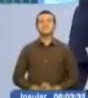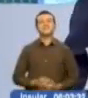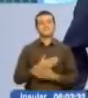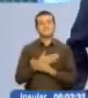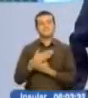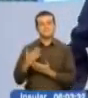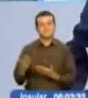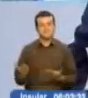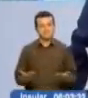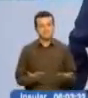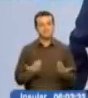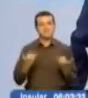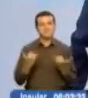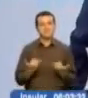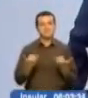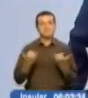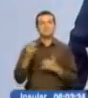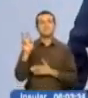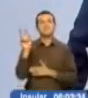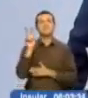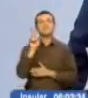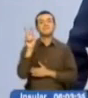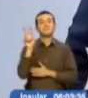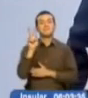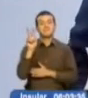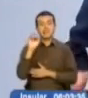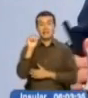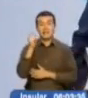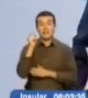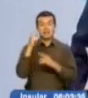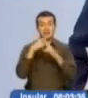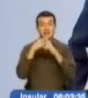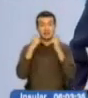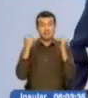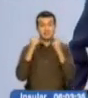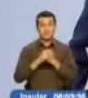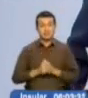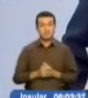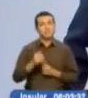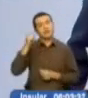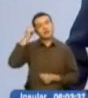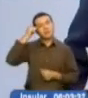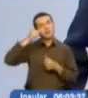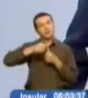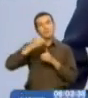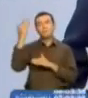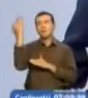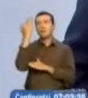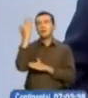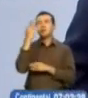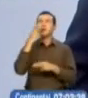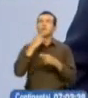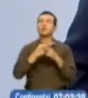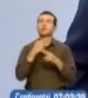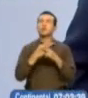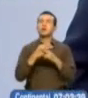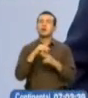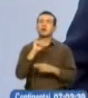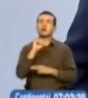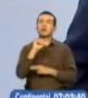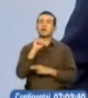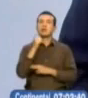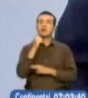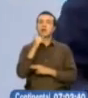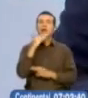Bienvenidos, amigos televidentes, en este día viernes 10 de marzo. Me hace acuerdo de una película que era Thank God It's